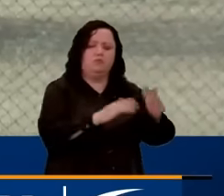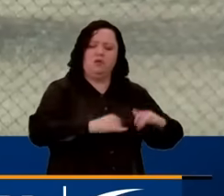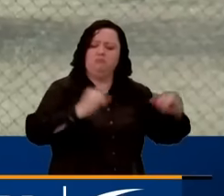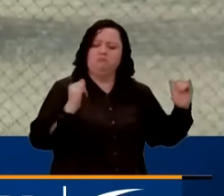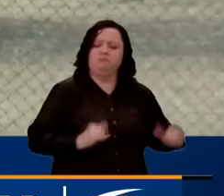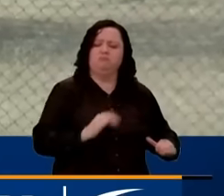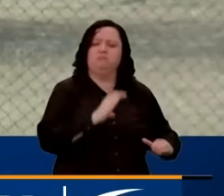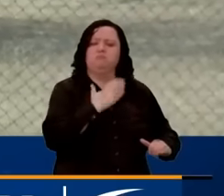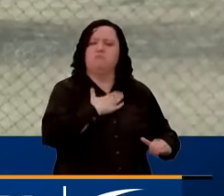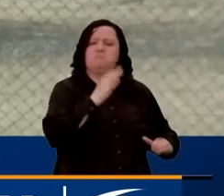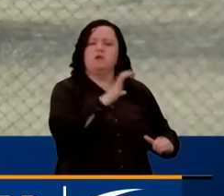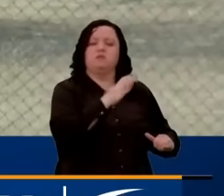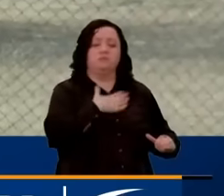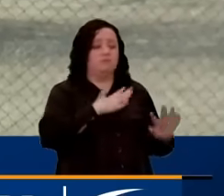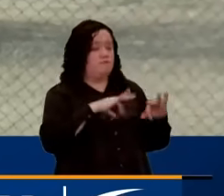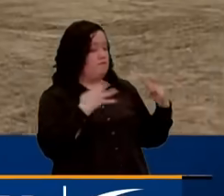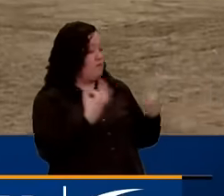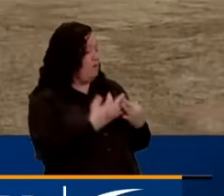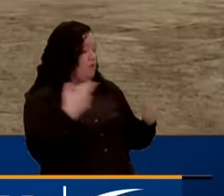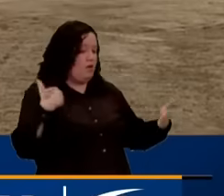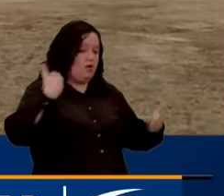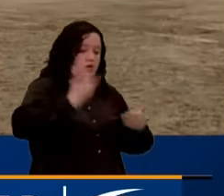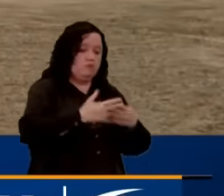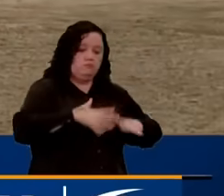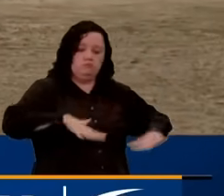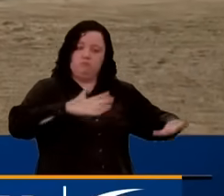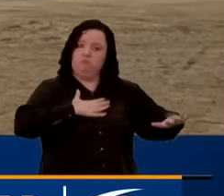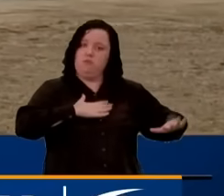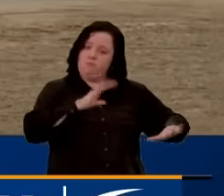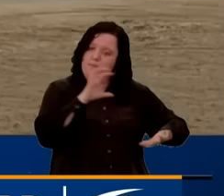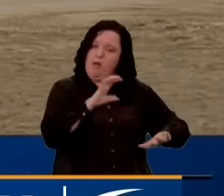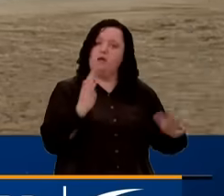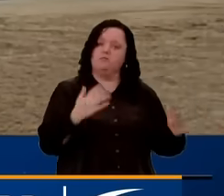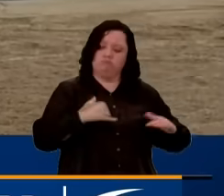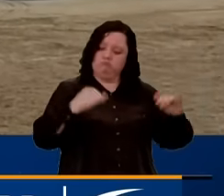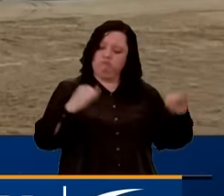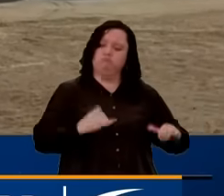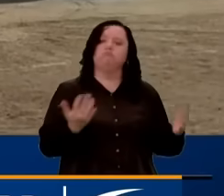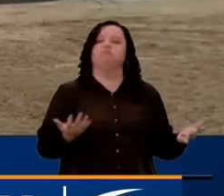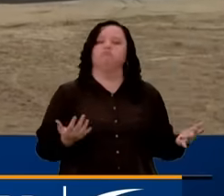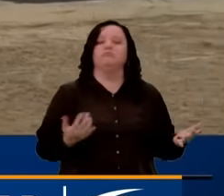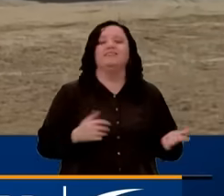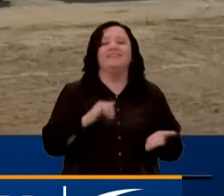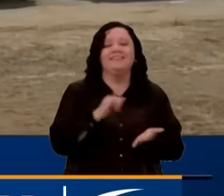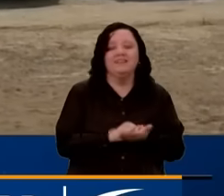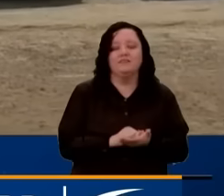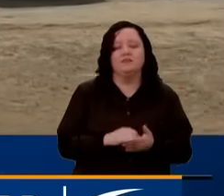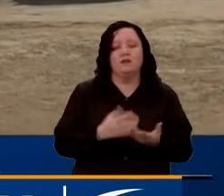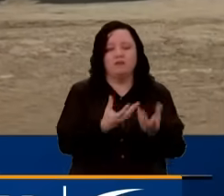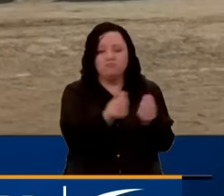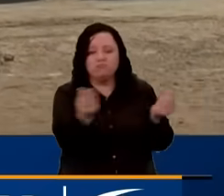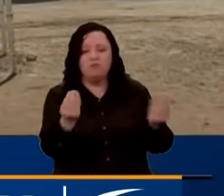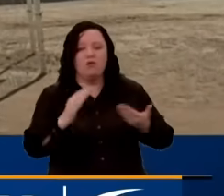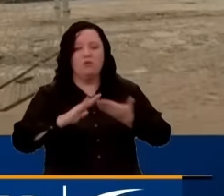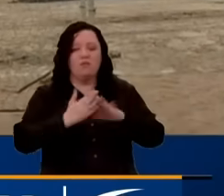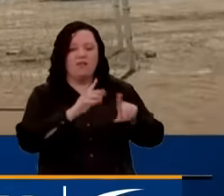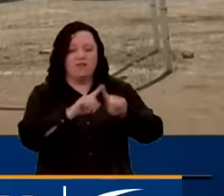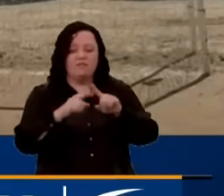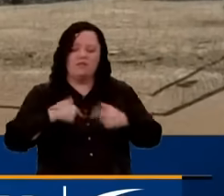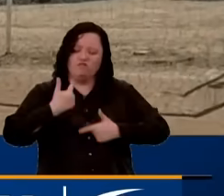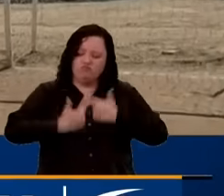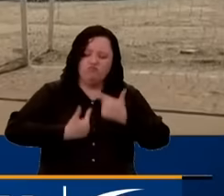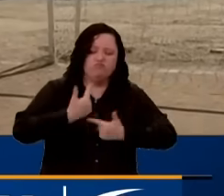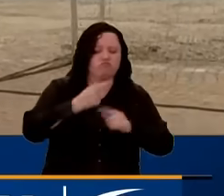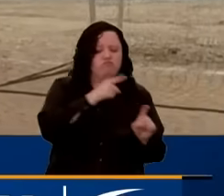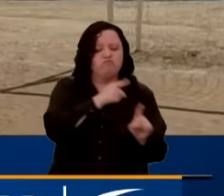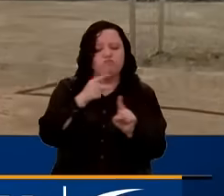familia y mi historia están en este nuestro país. Por estas comunidades que luché y sigo luchando, soy un